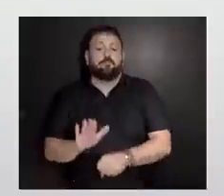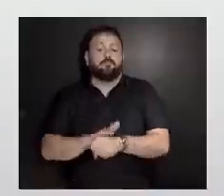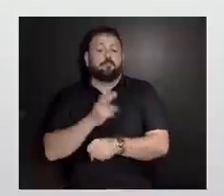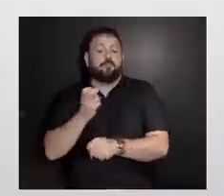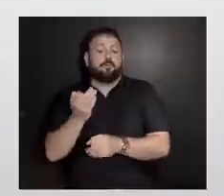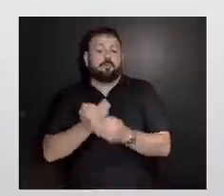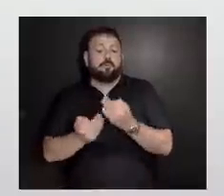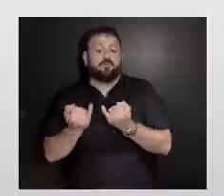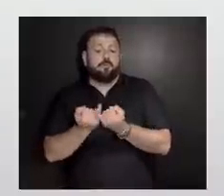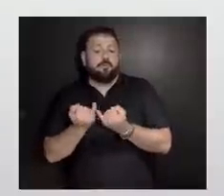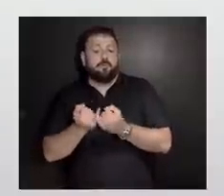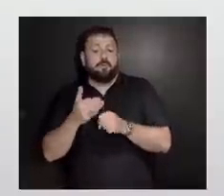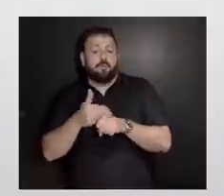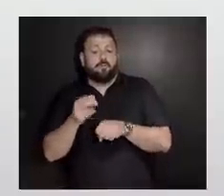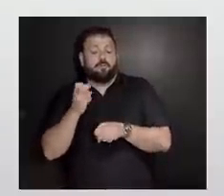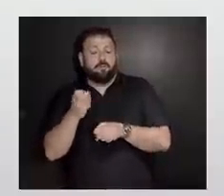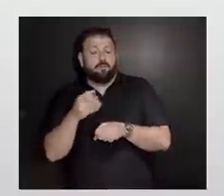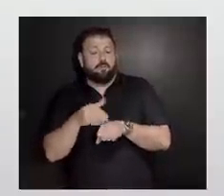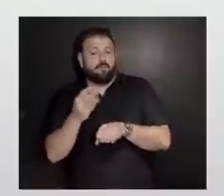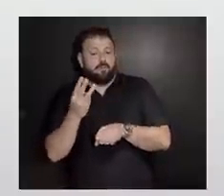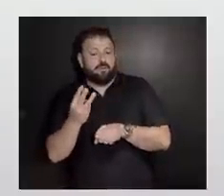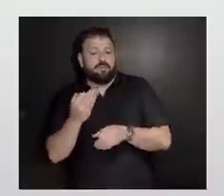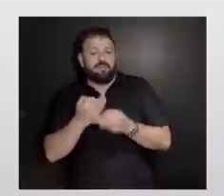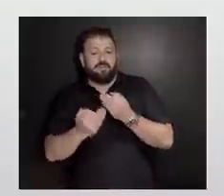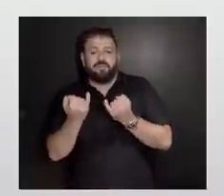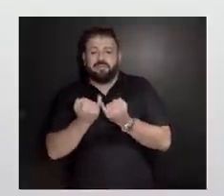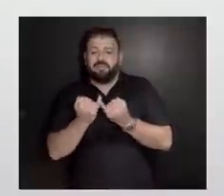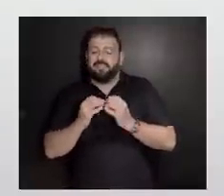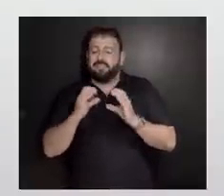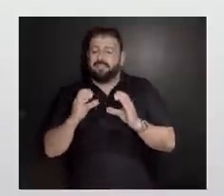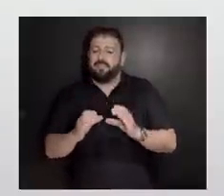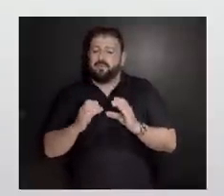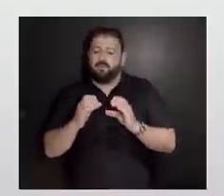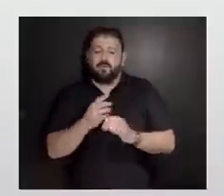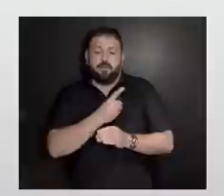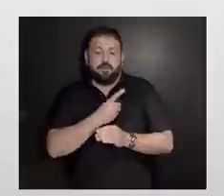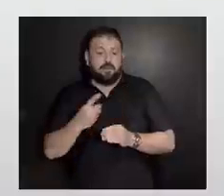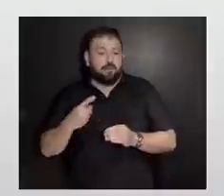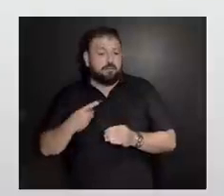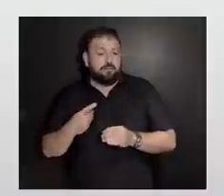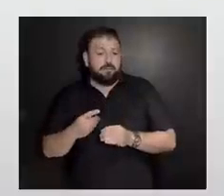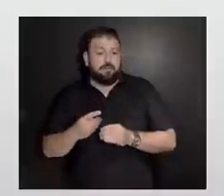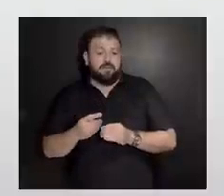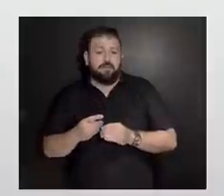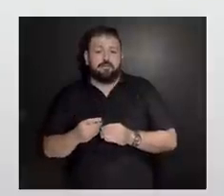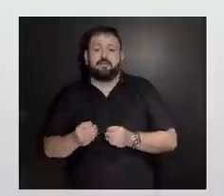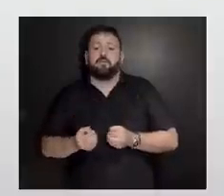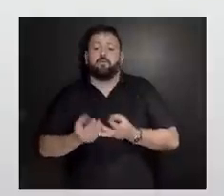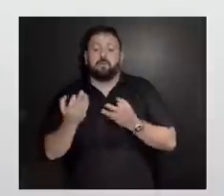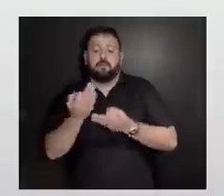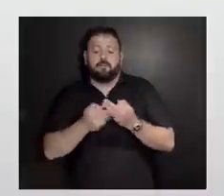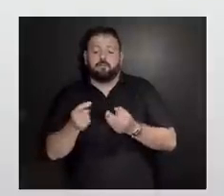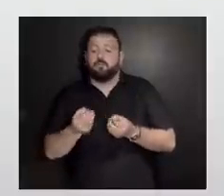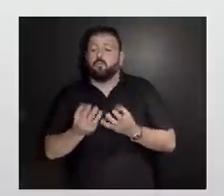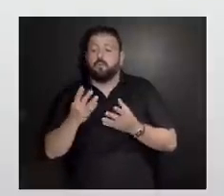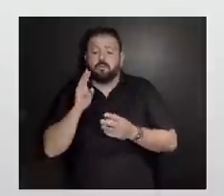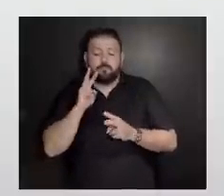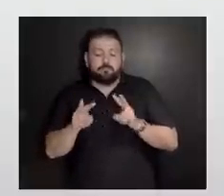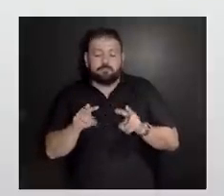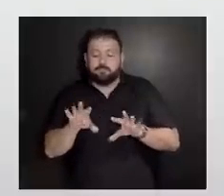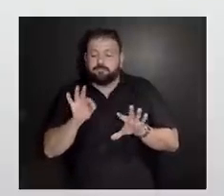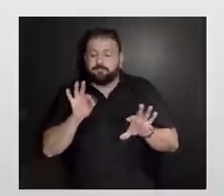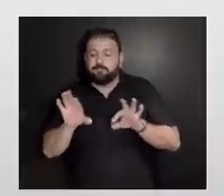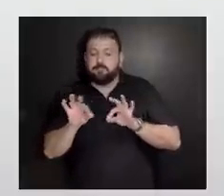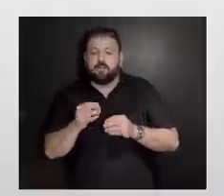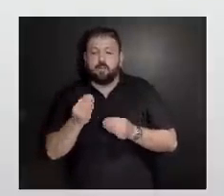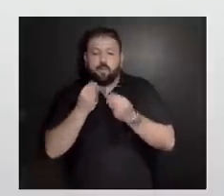punto 3 de cuidar la cantidad y la fuente de hidratos de carbono, es decir, que aquí es muy importante qué tipo de carbohidratos vamos a